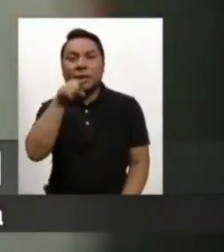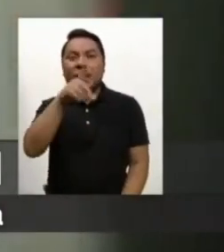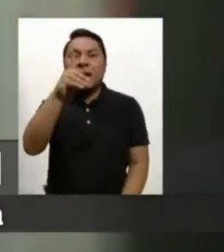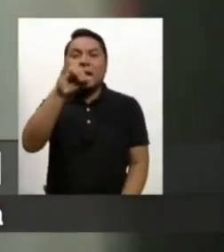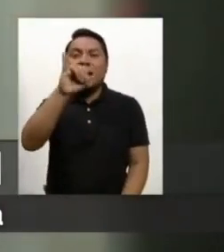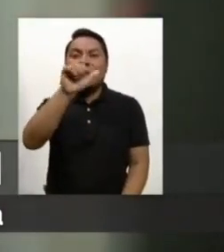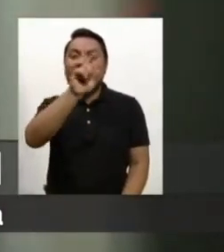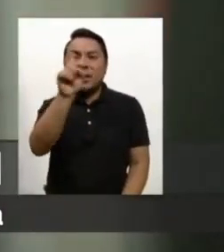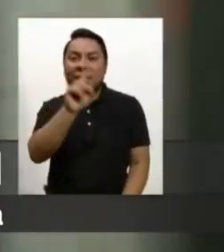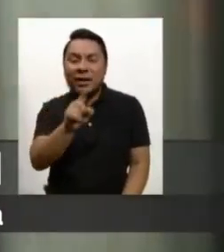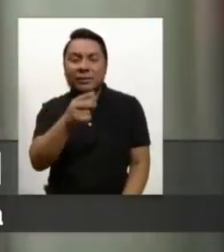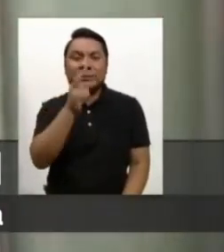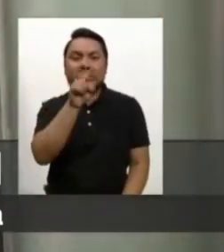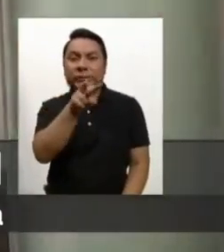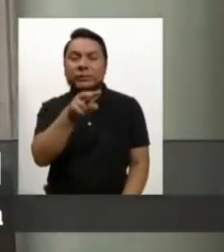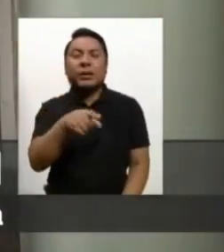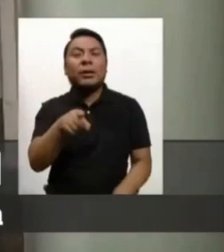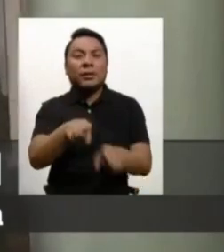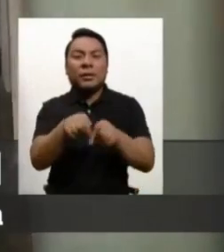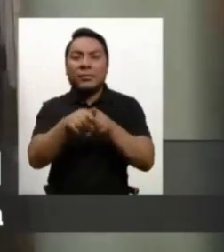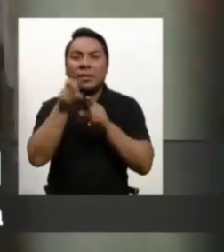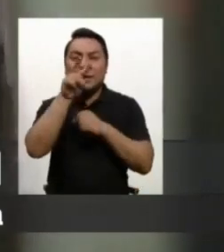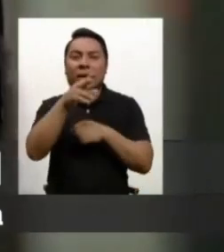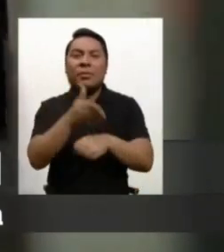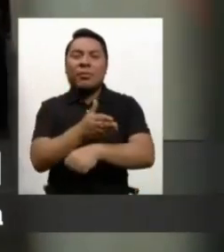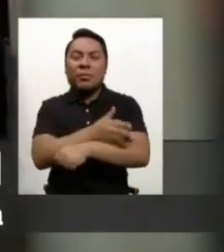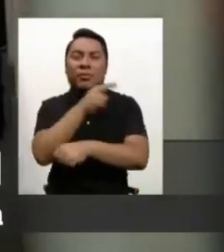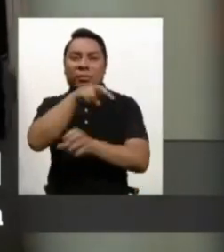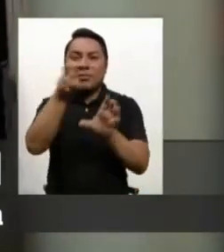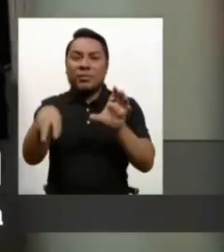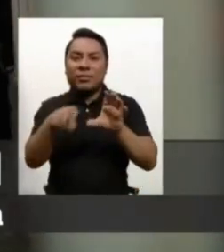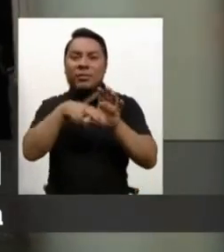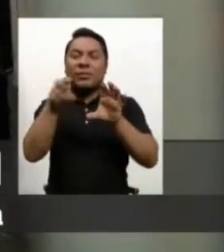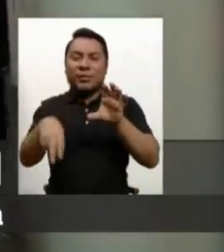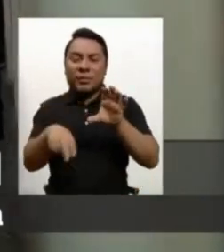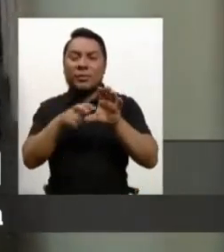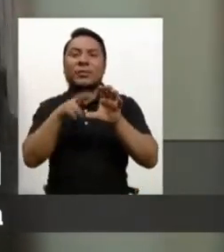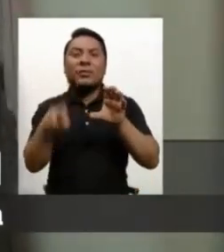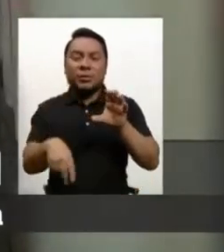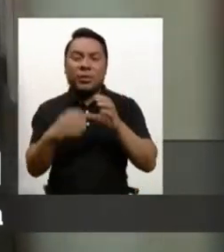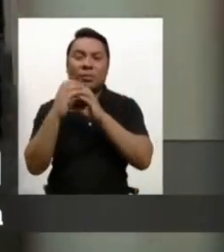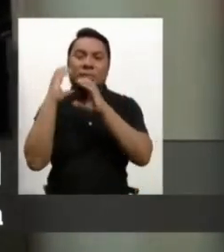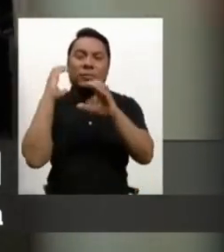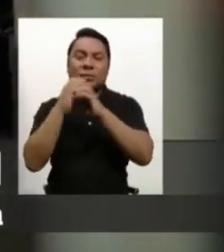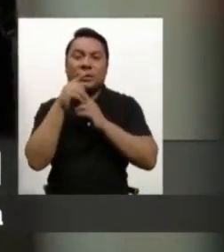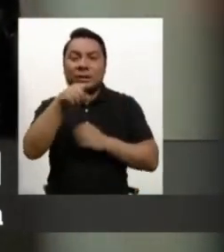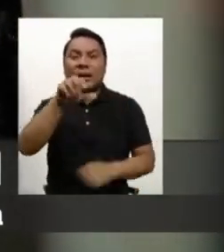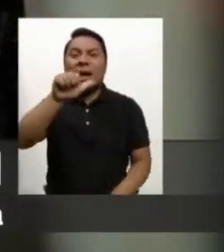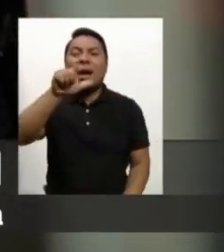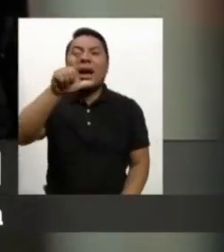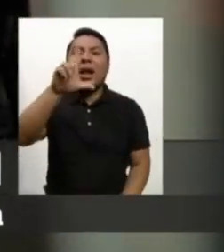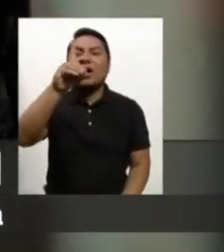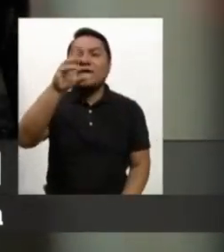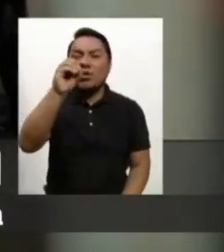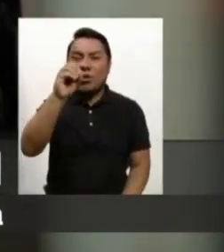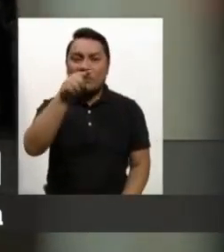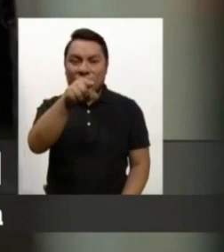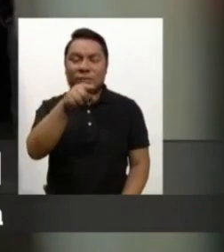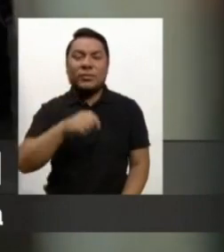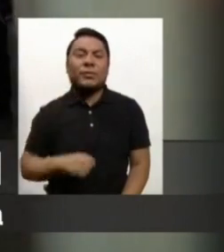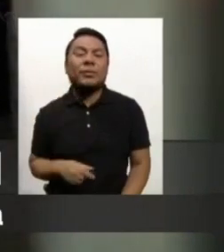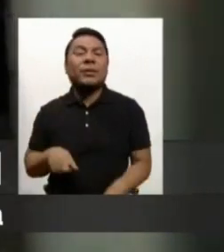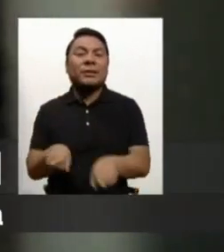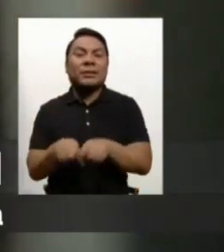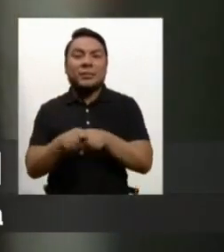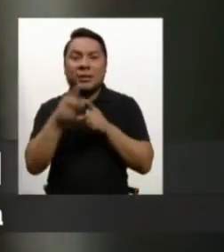Díaz. Vemos poco a poco los jugadores saliendo, bajando al bus, Aldo Corso.